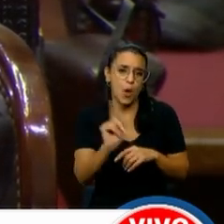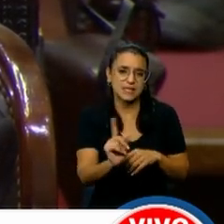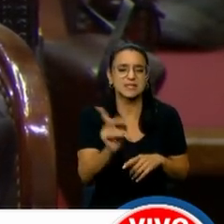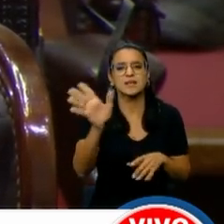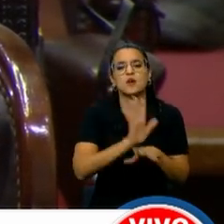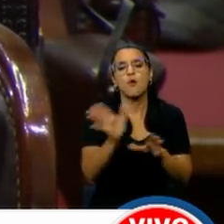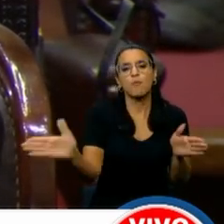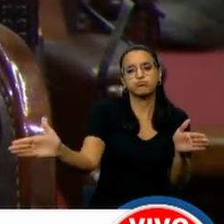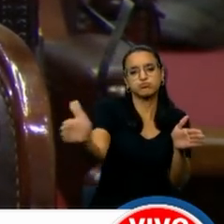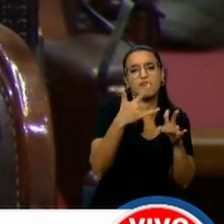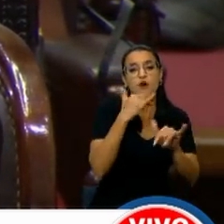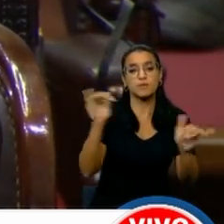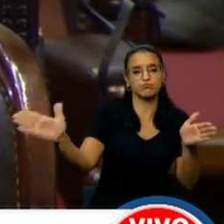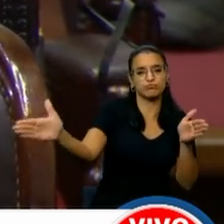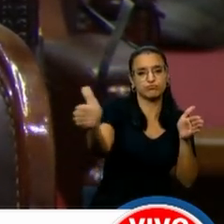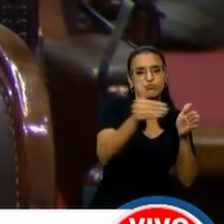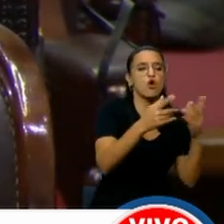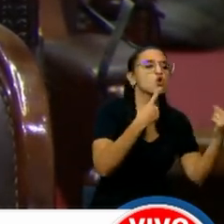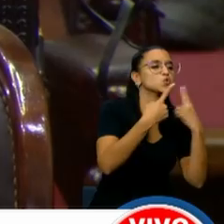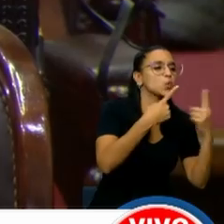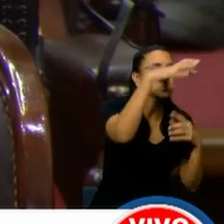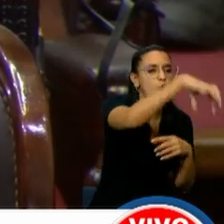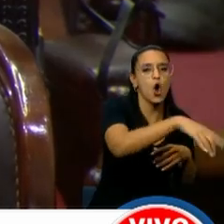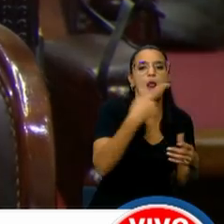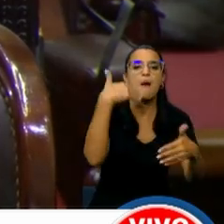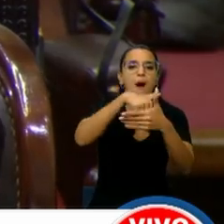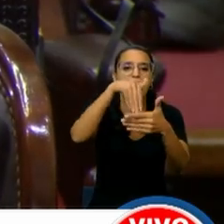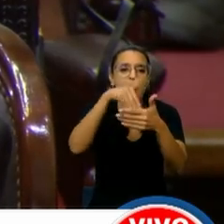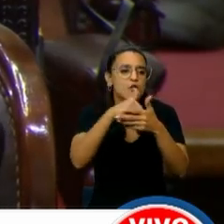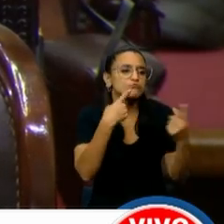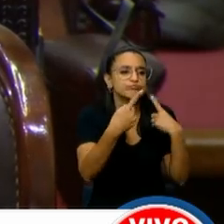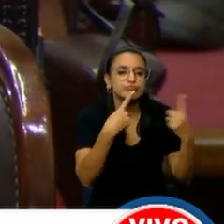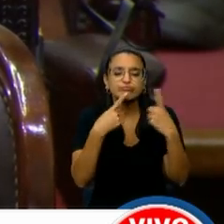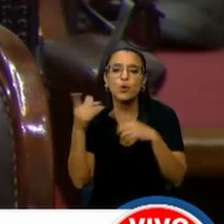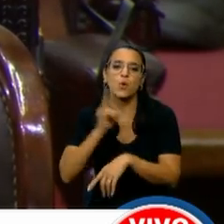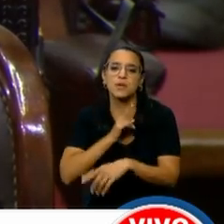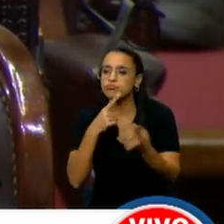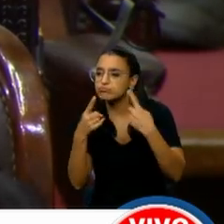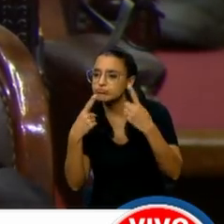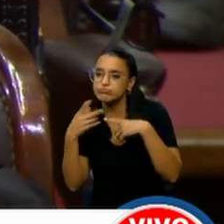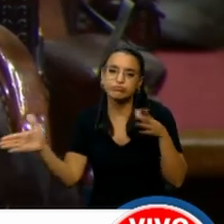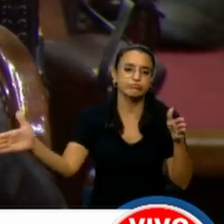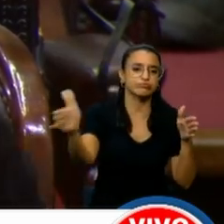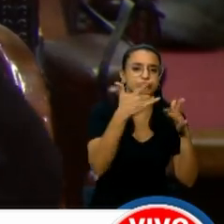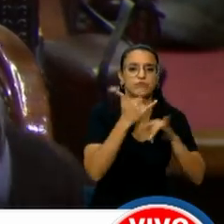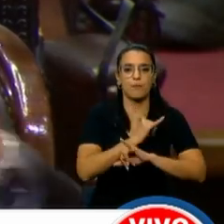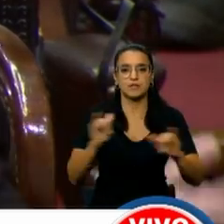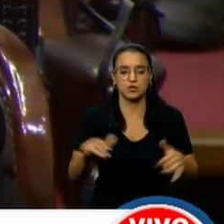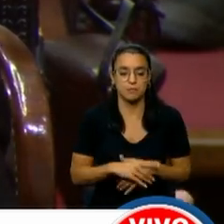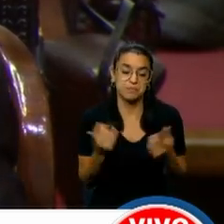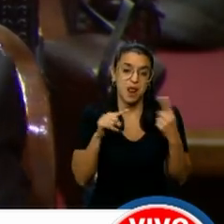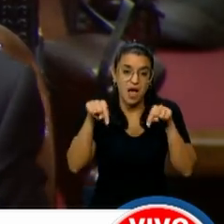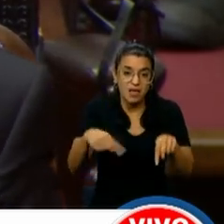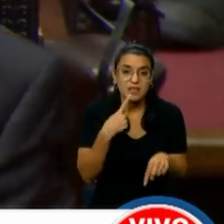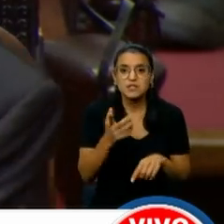la recopilación de información de consultoras de bancos de universidades pero como se lo toma